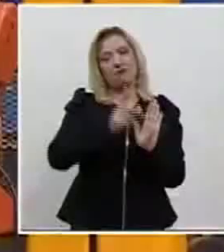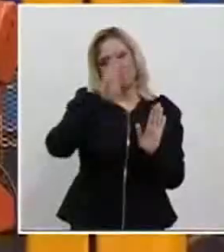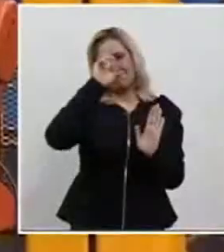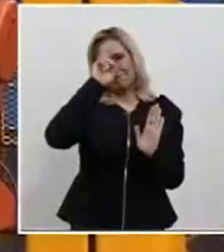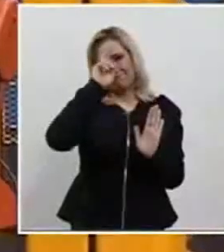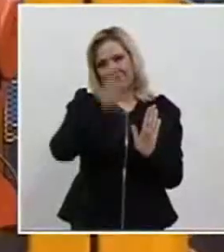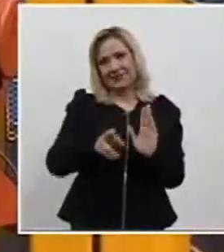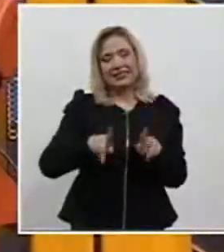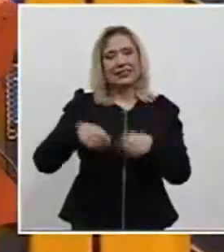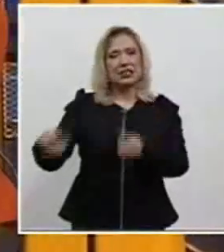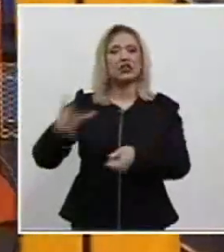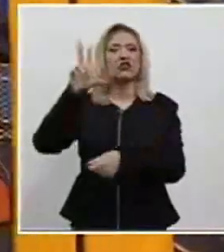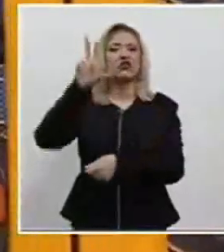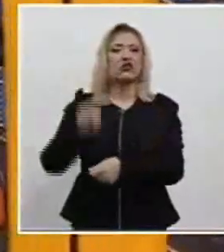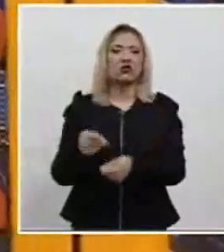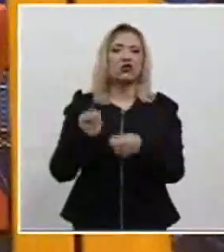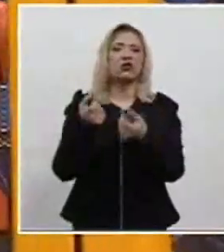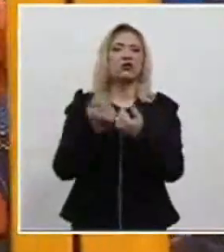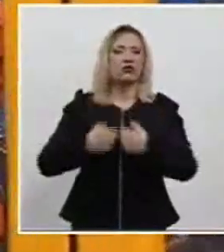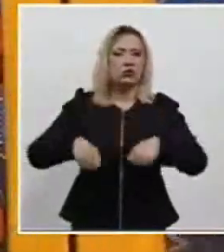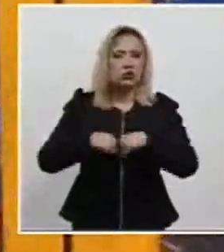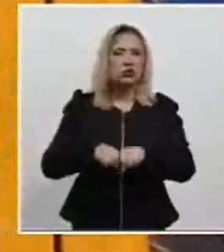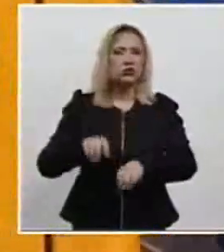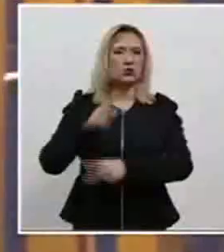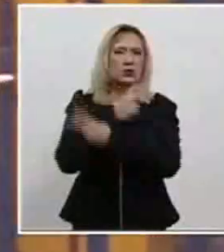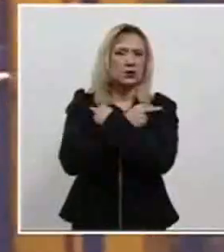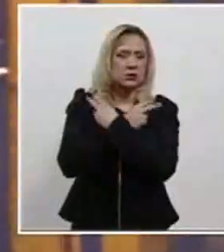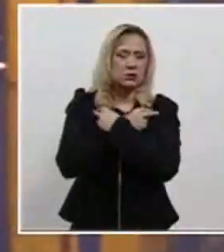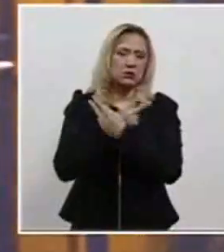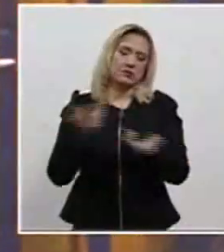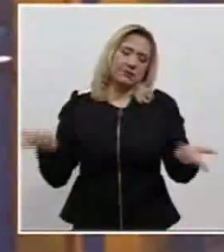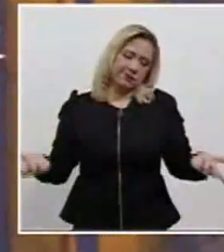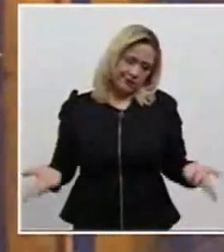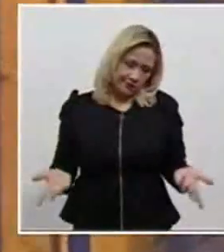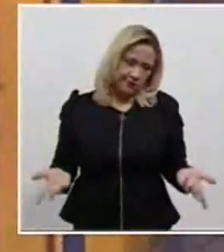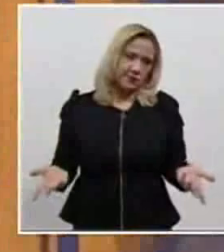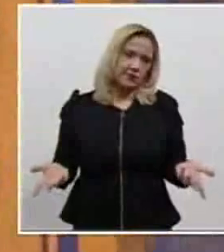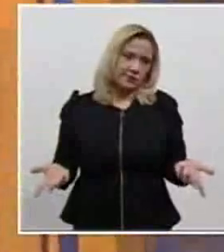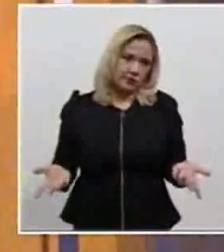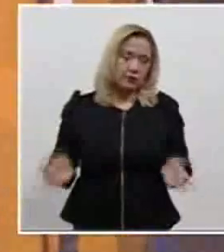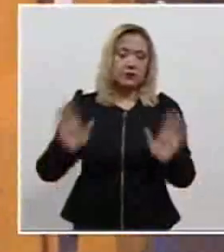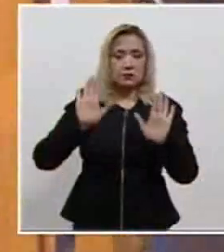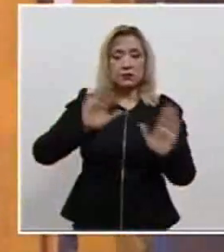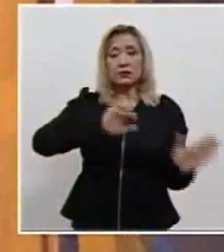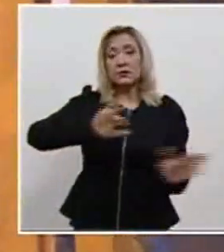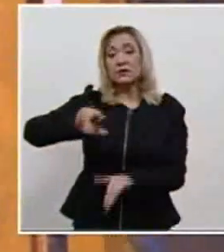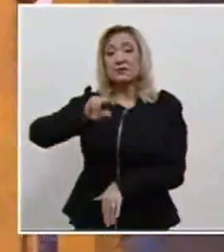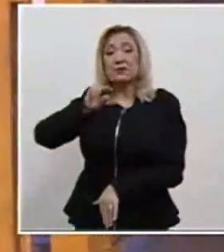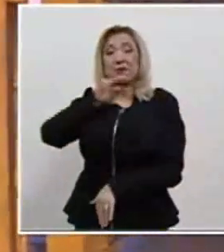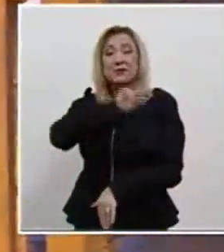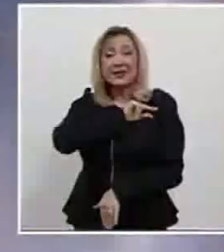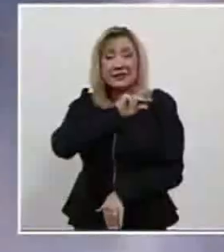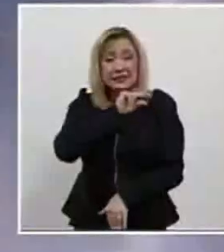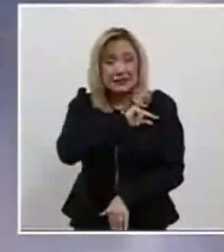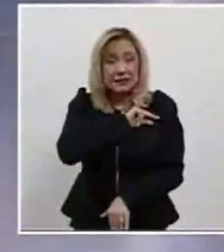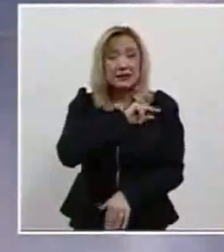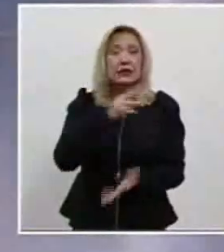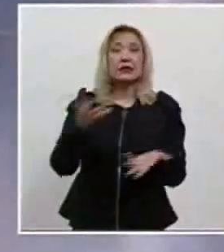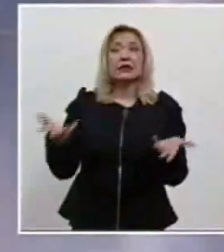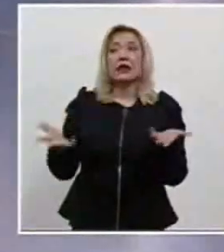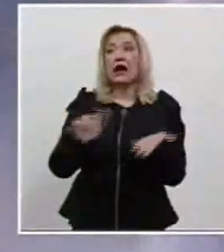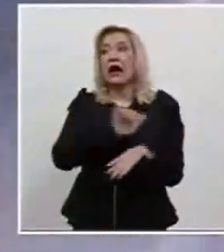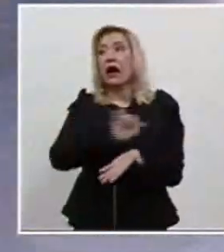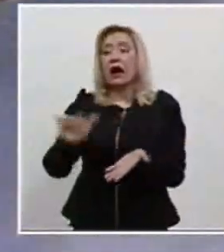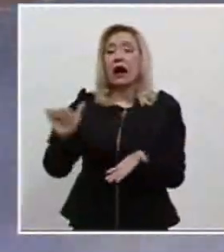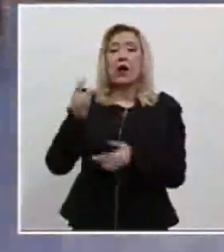en términos generales, sí la permite tratándose de servicios u obras especializadas que no formen parte del